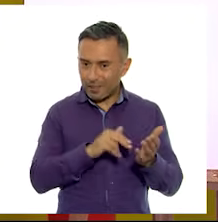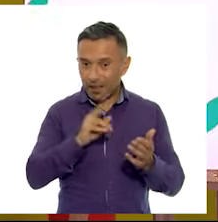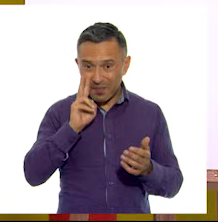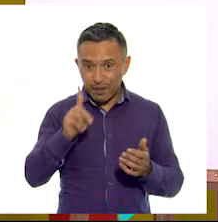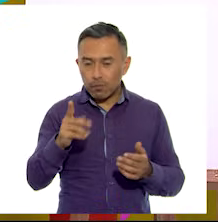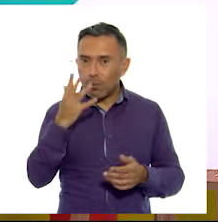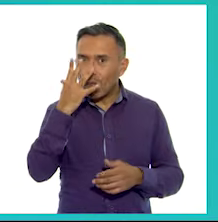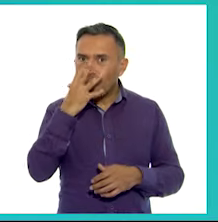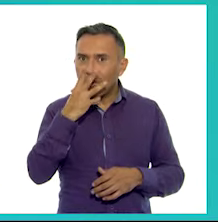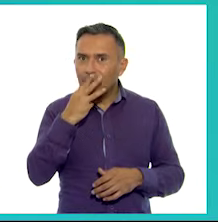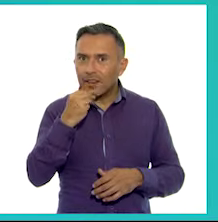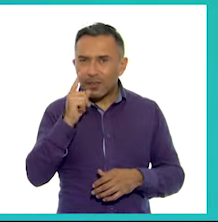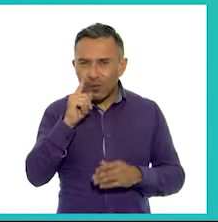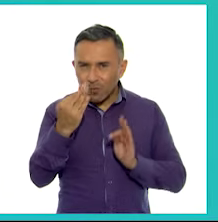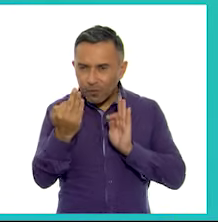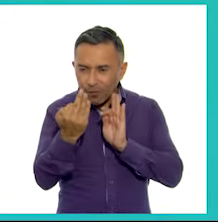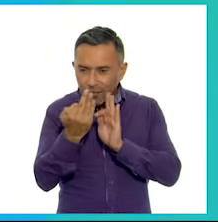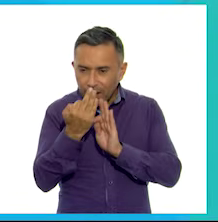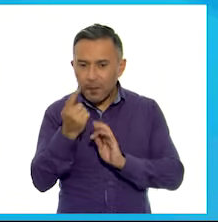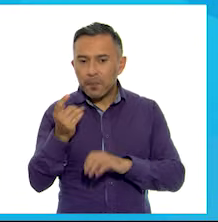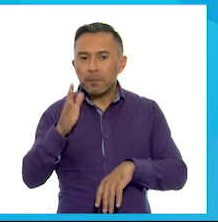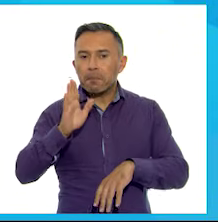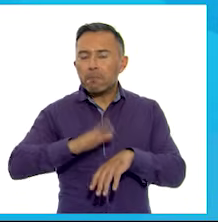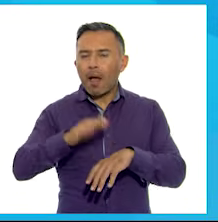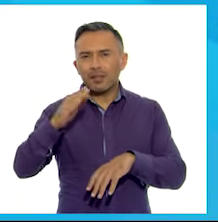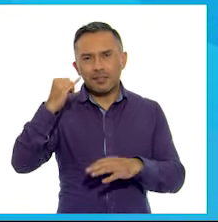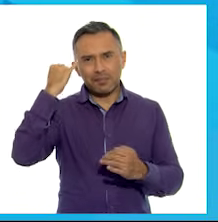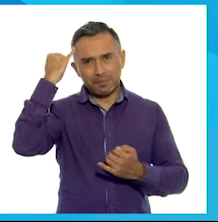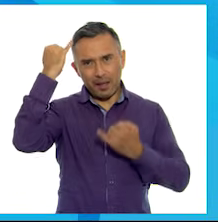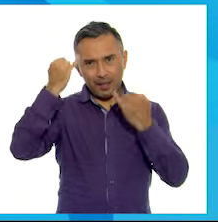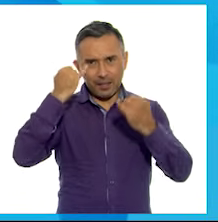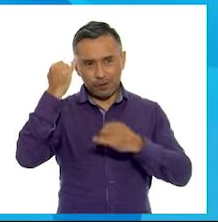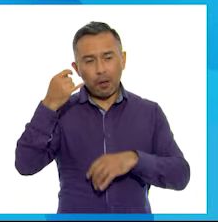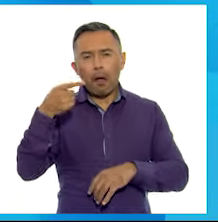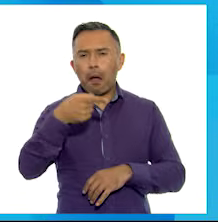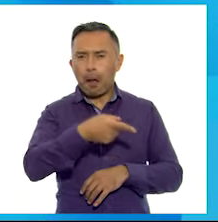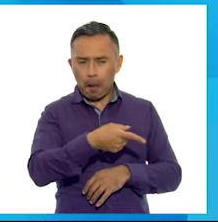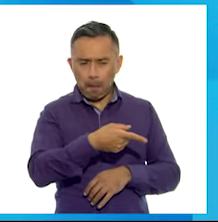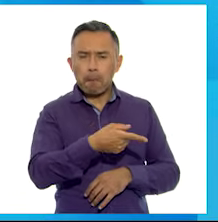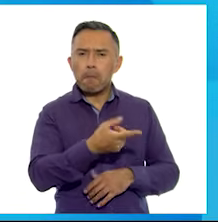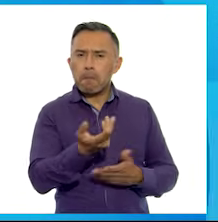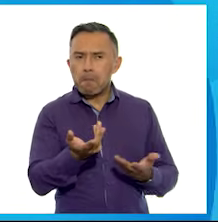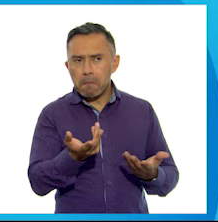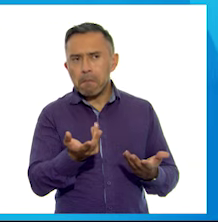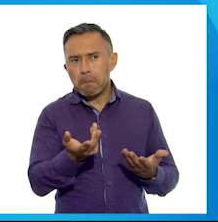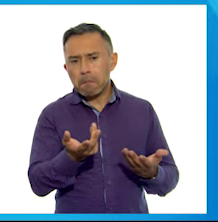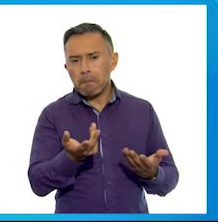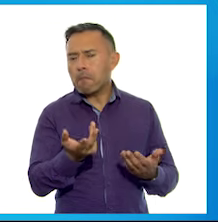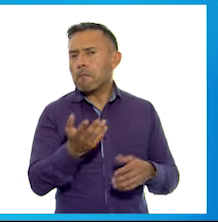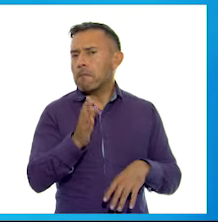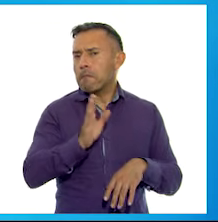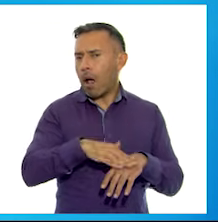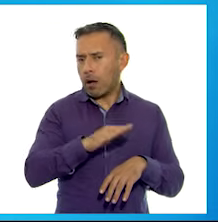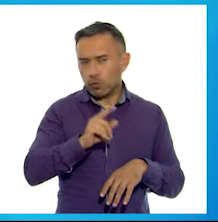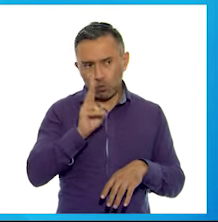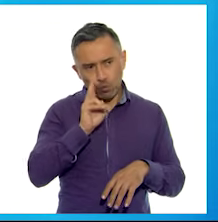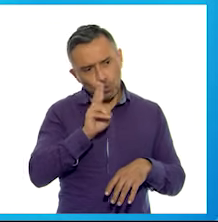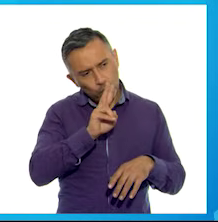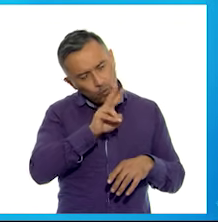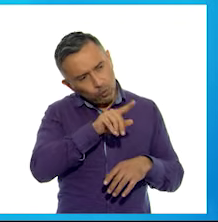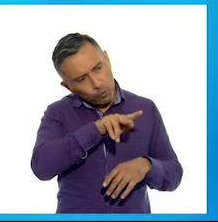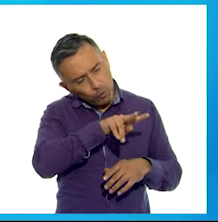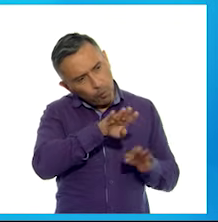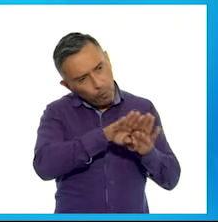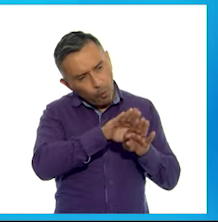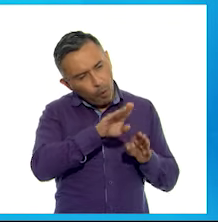sí. Ya estamos viendo como más imaginación, ¿no? Acá la anterior quizás era un poco más realista. Exacto. Porque